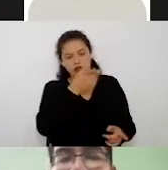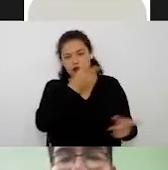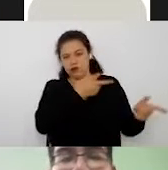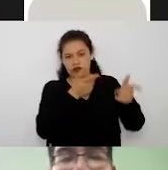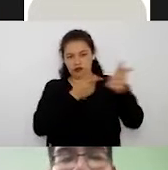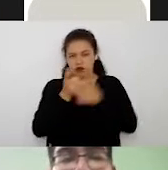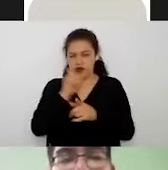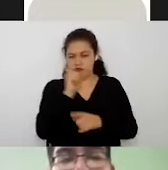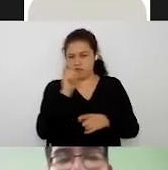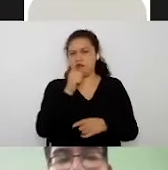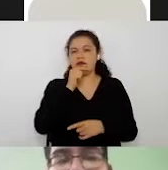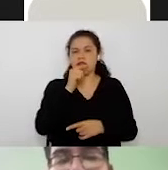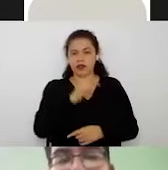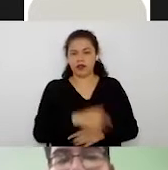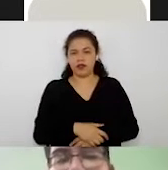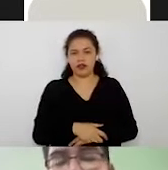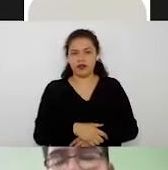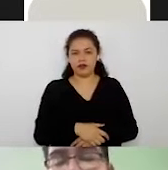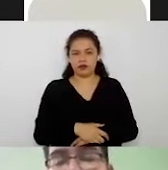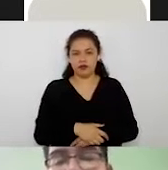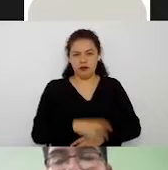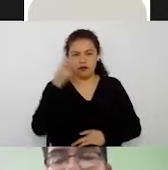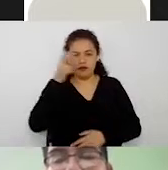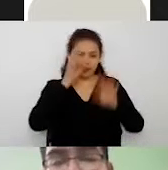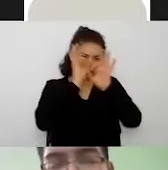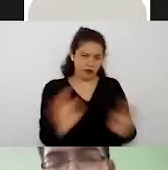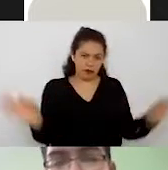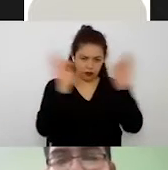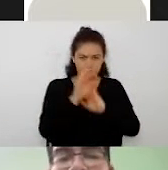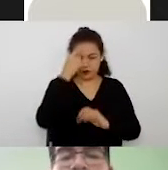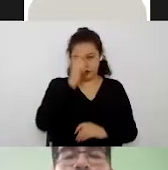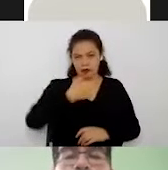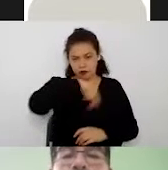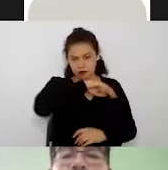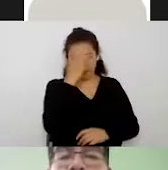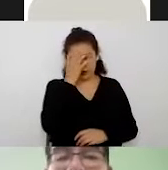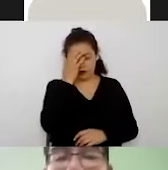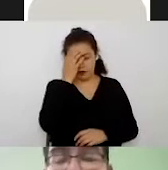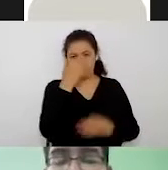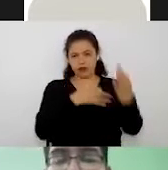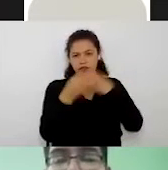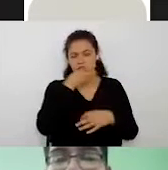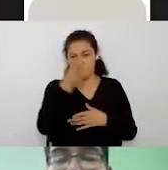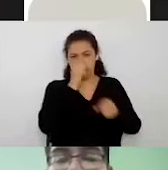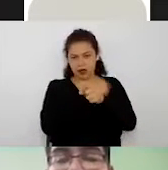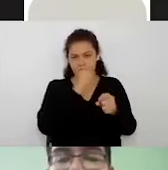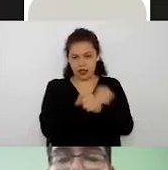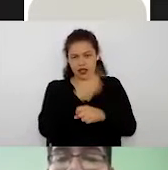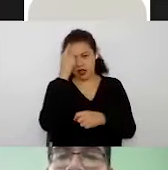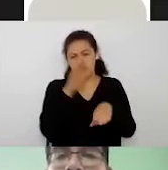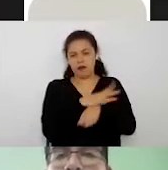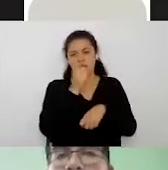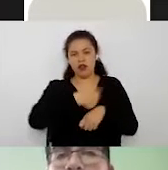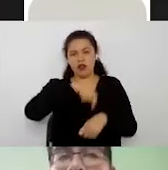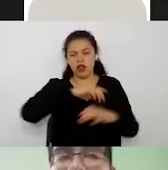una patrulla. Entonces, es importante el conocernos y el todo esto practicarlo, porque a pesar de que hacemos